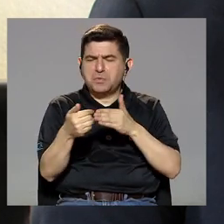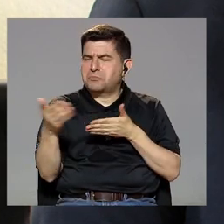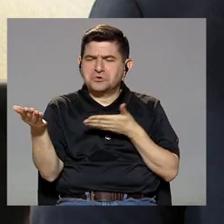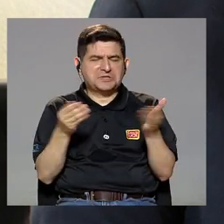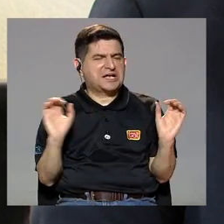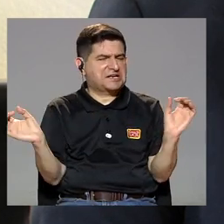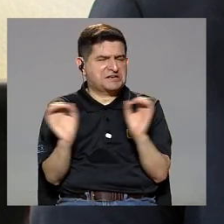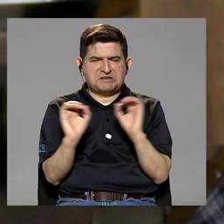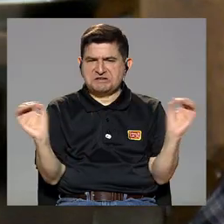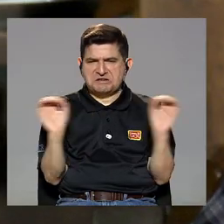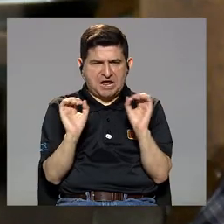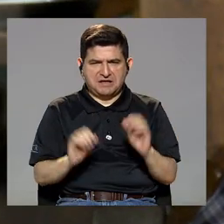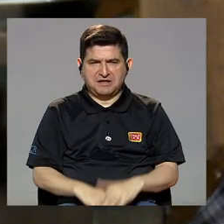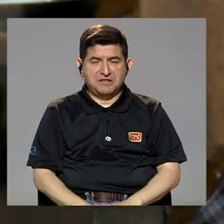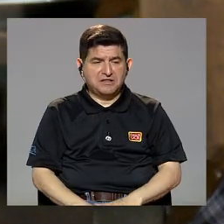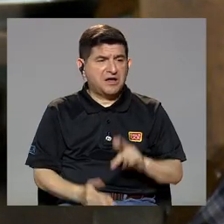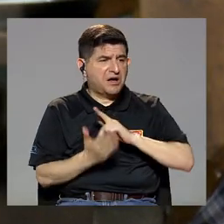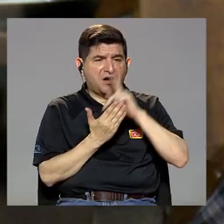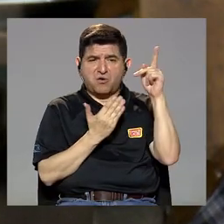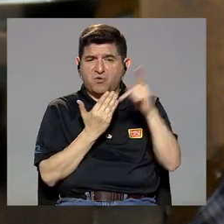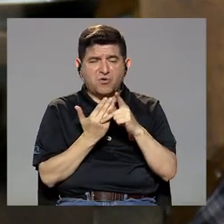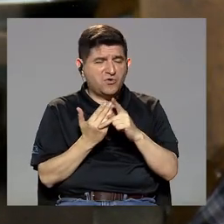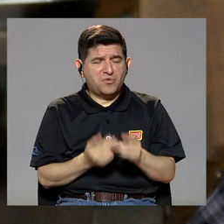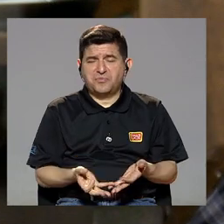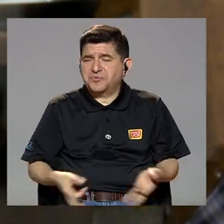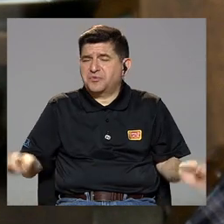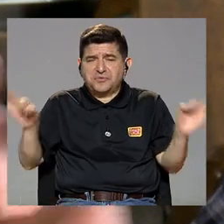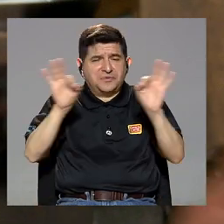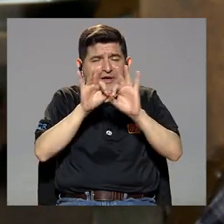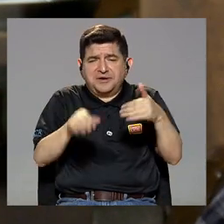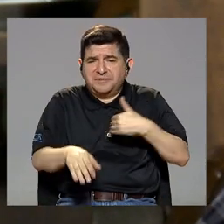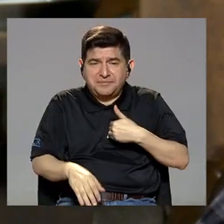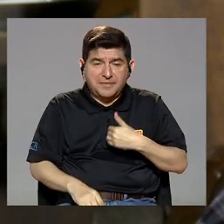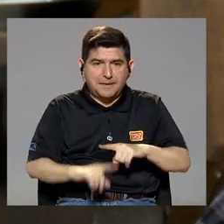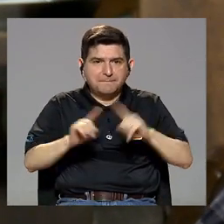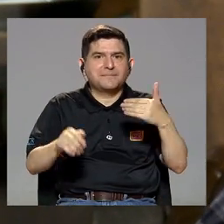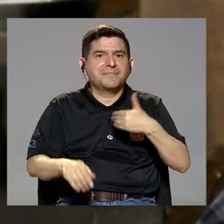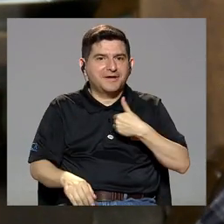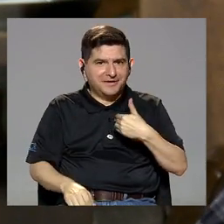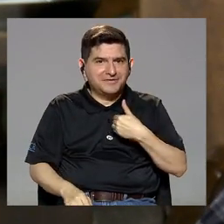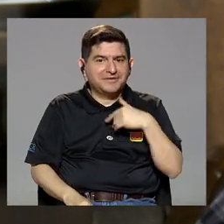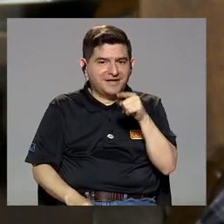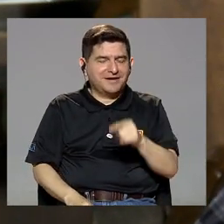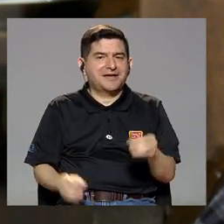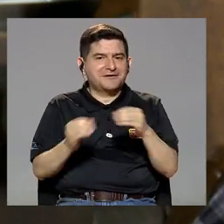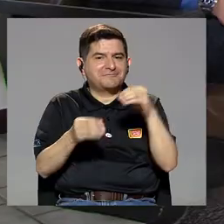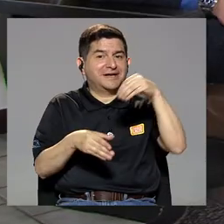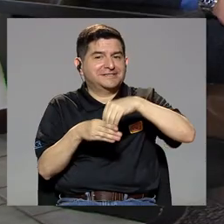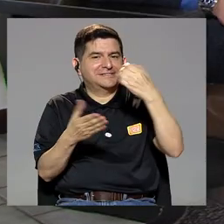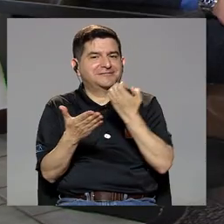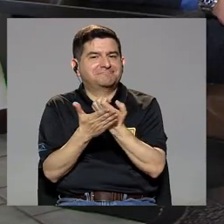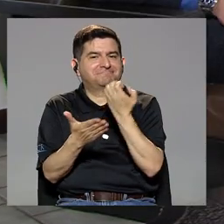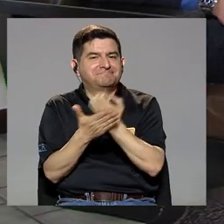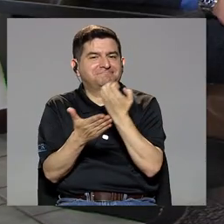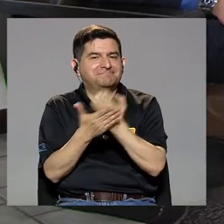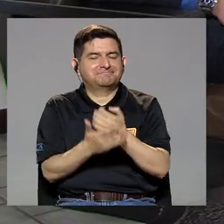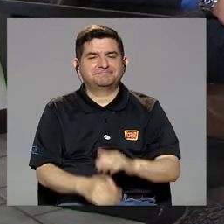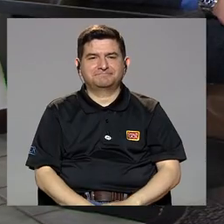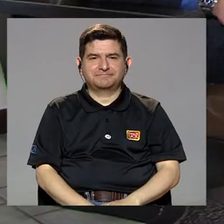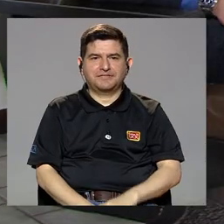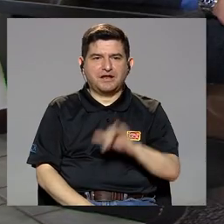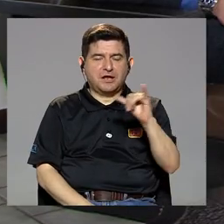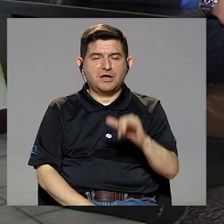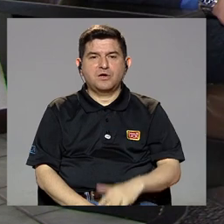me hiciera programas que valieran la pena porque iba a tener más más ingresos y también los grandes